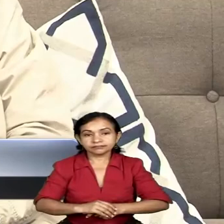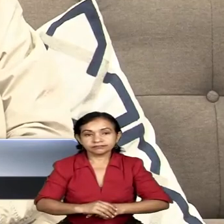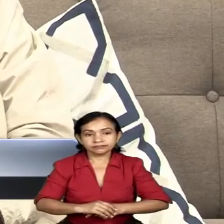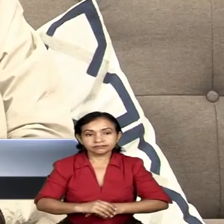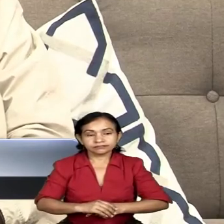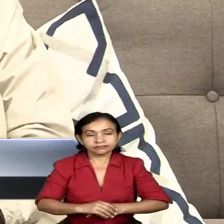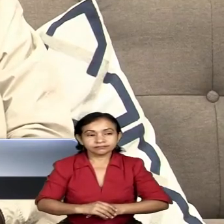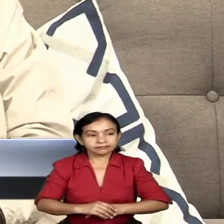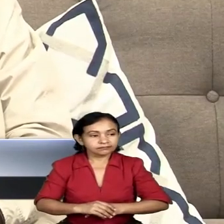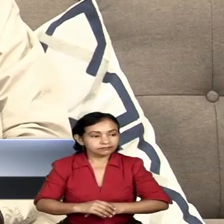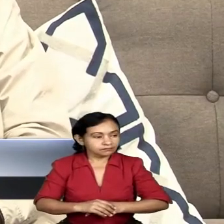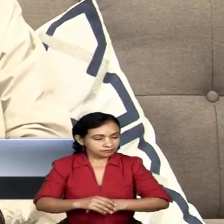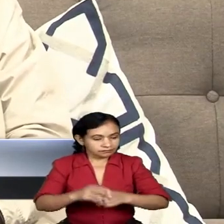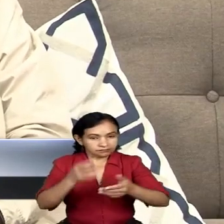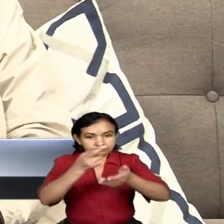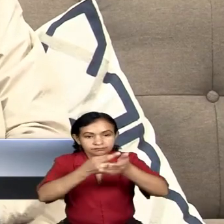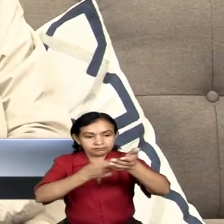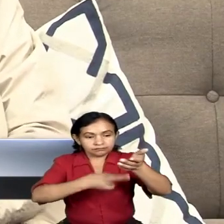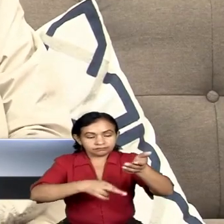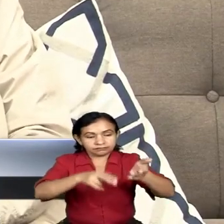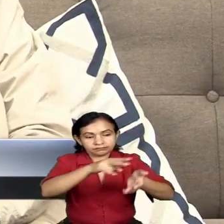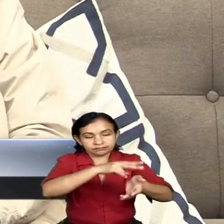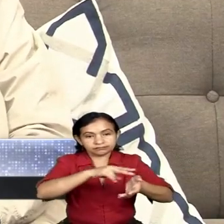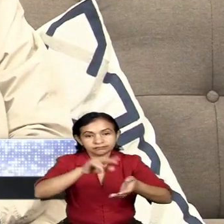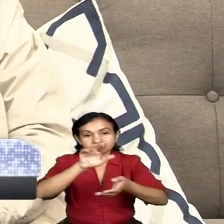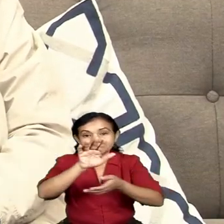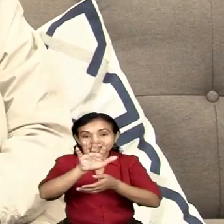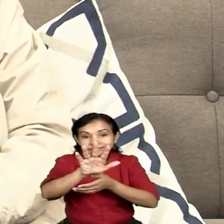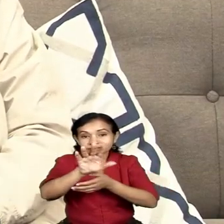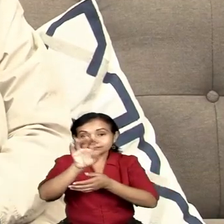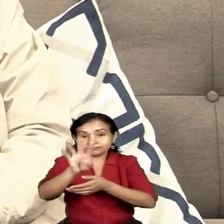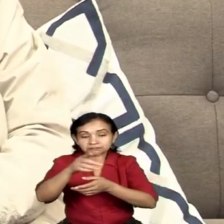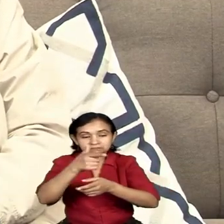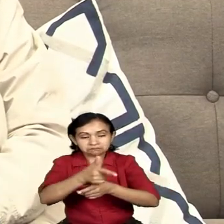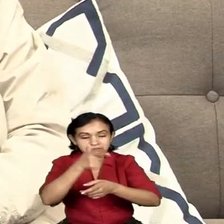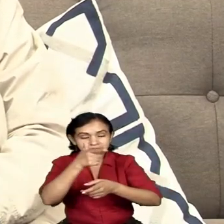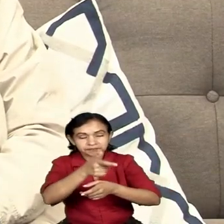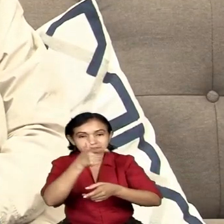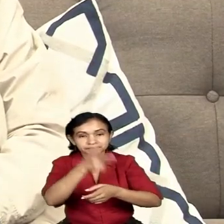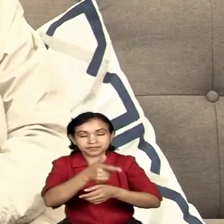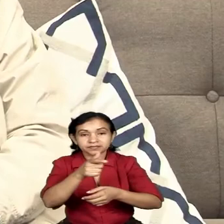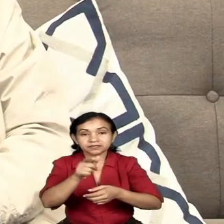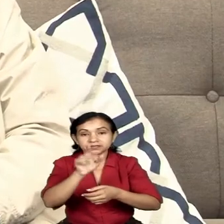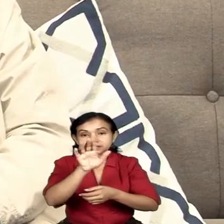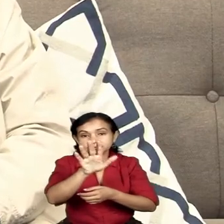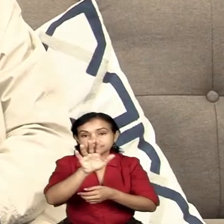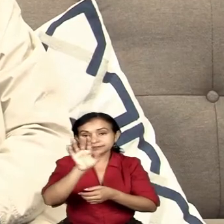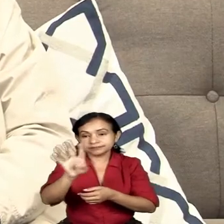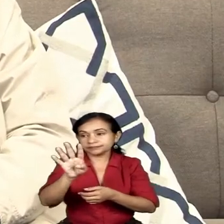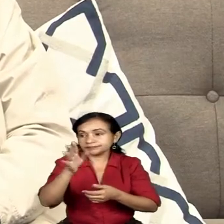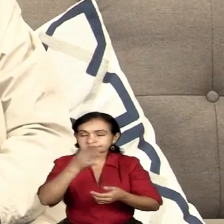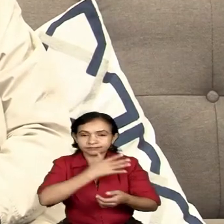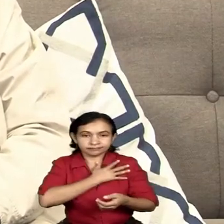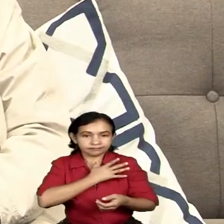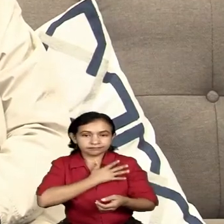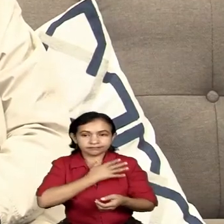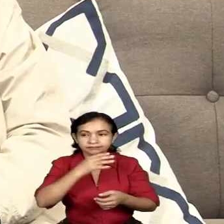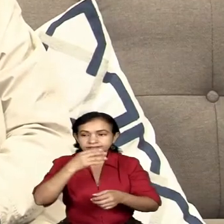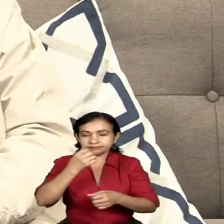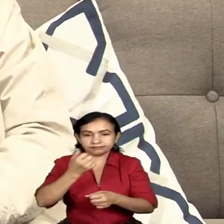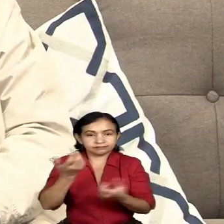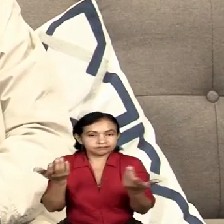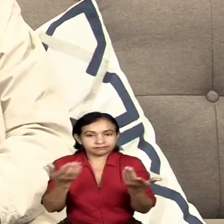Y quedó todo el rastro de sangre de los 54. Esto, no, pero es que esa era la dictadura.